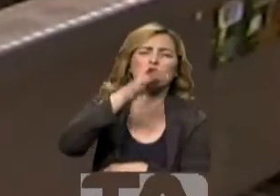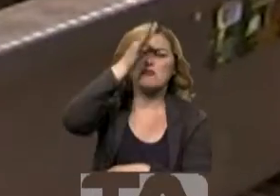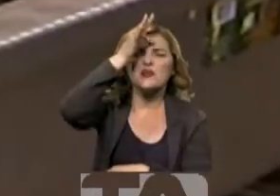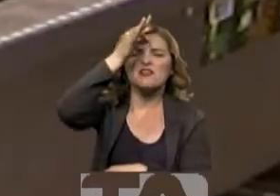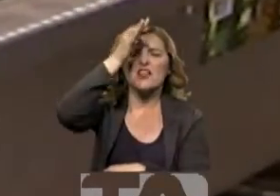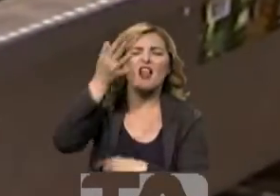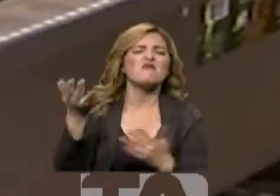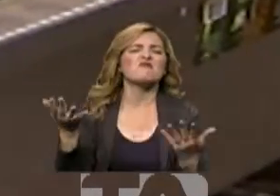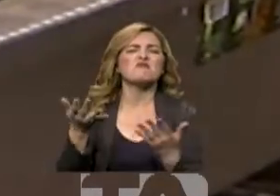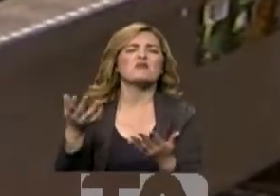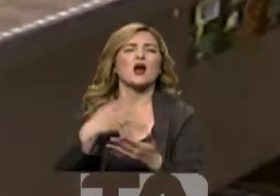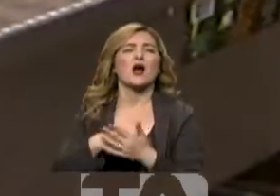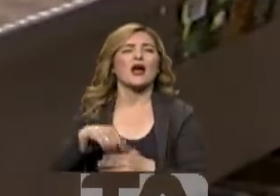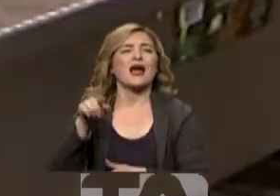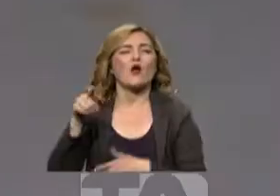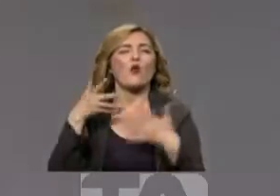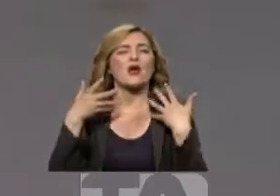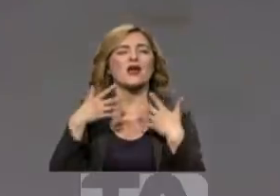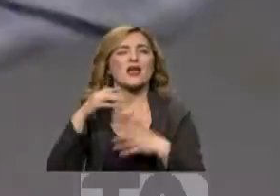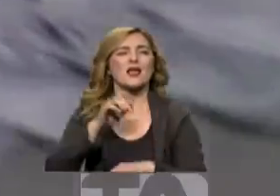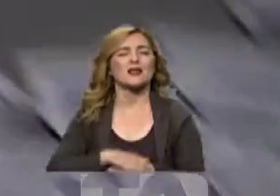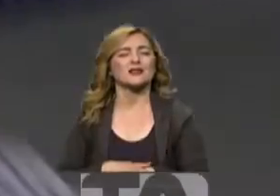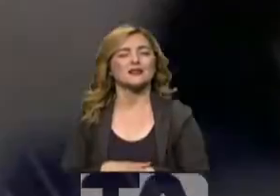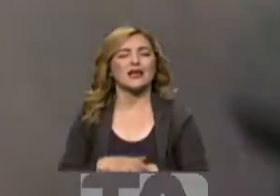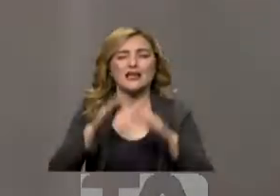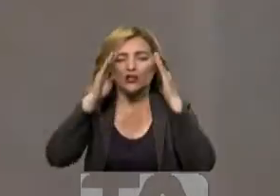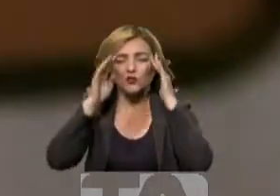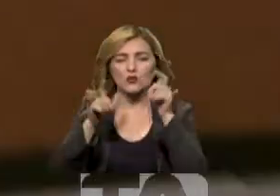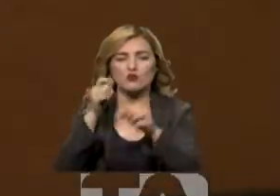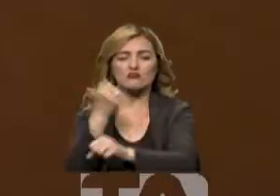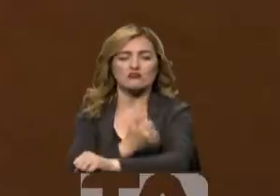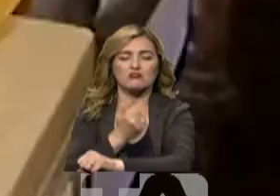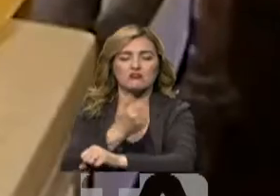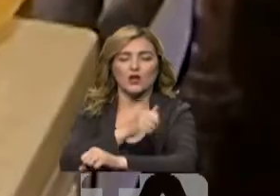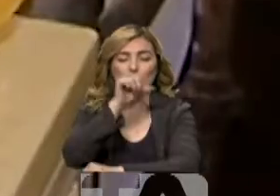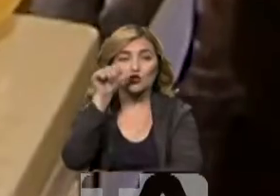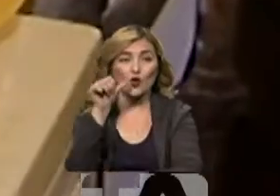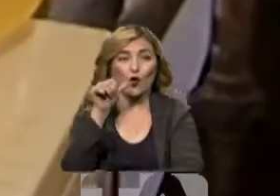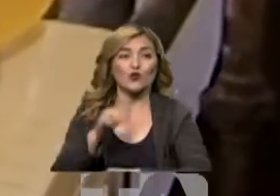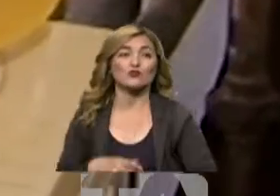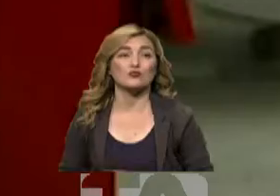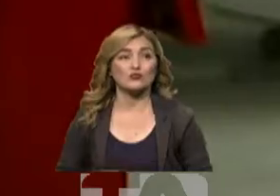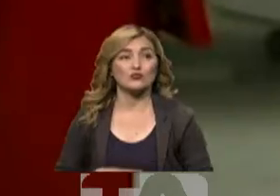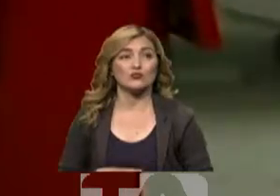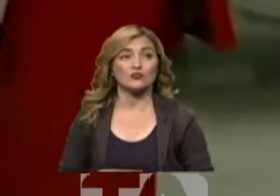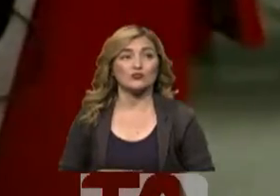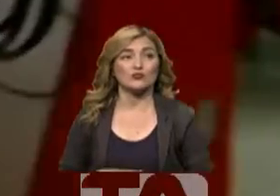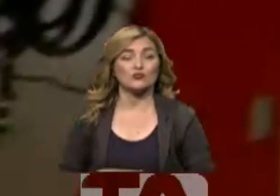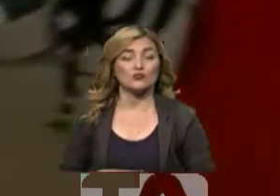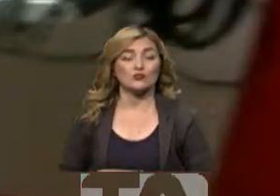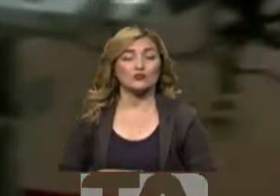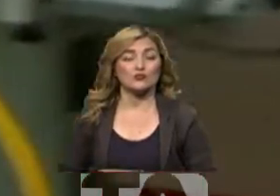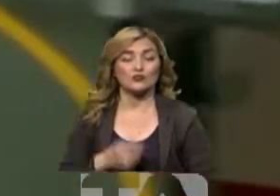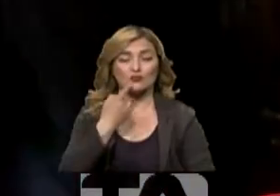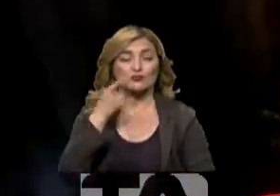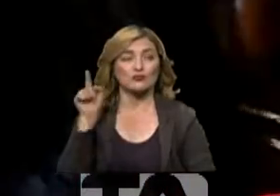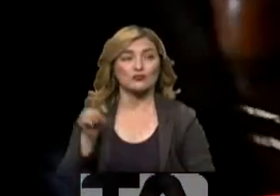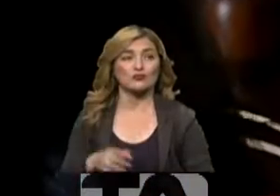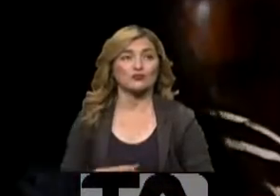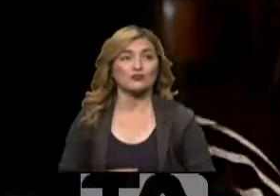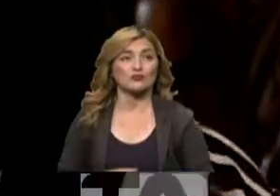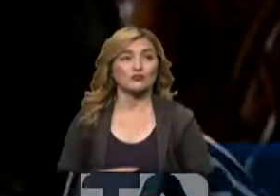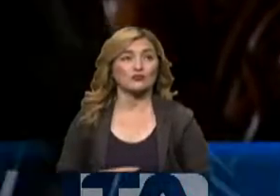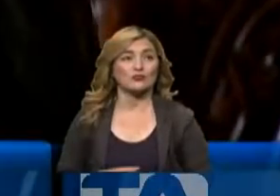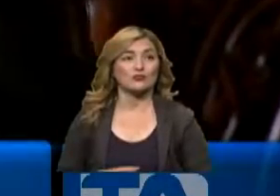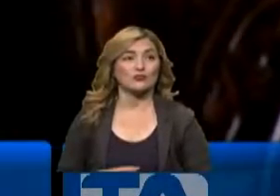Hospital Neumológico Alfredo Valenzuela de Guayaquil y la atención para los consumidores de drogas que su cartera de Estado da, y esto fue lo que pudo señalar. Nosotros